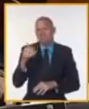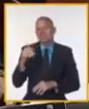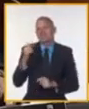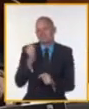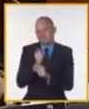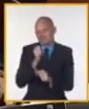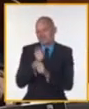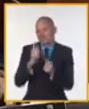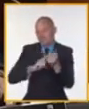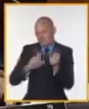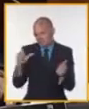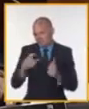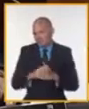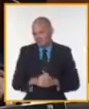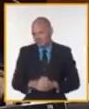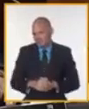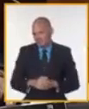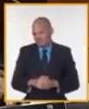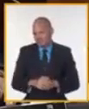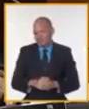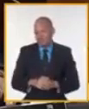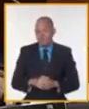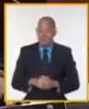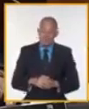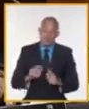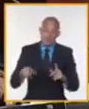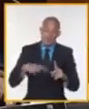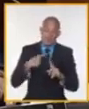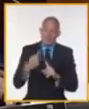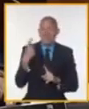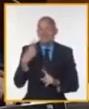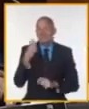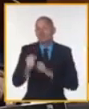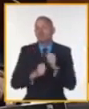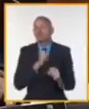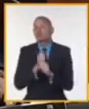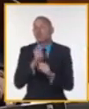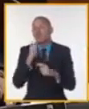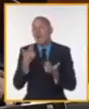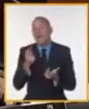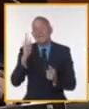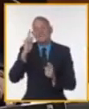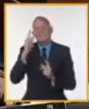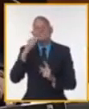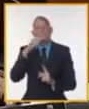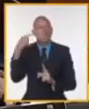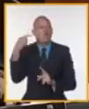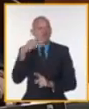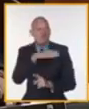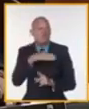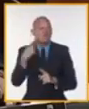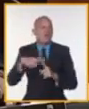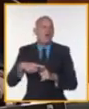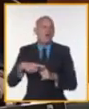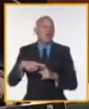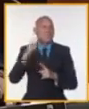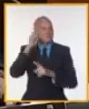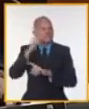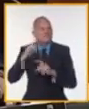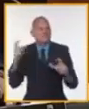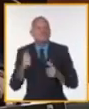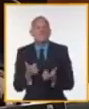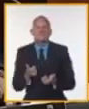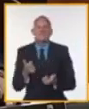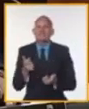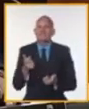también de el uso de la ciencia, la tecnología e innovación. Cada uno de los aspectos de análisis que se han realizado en los grupos de trabajo